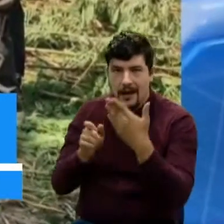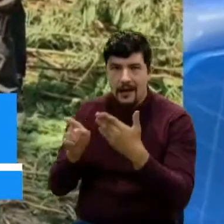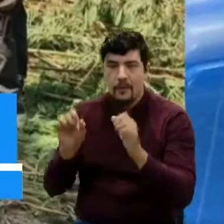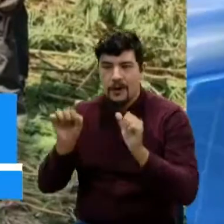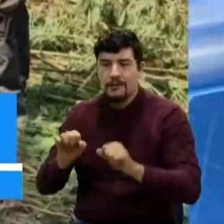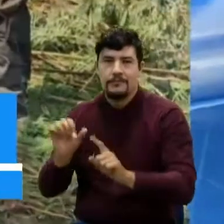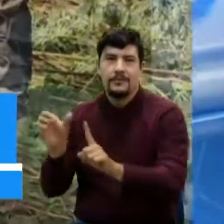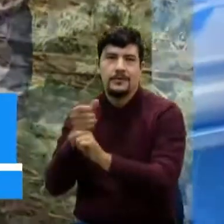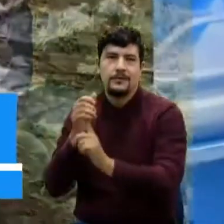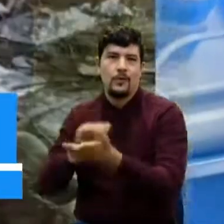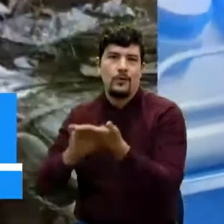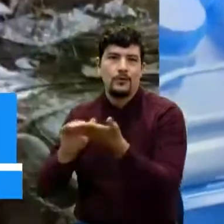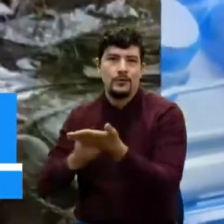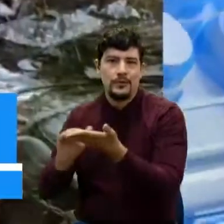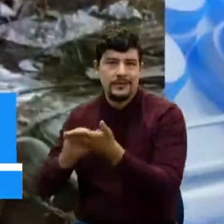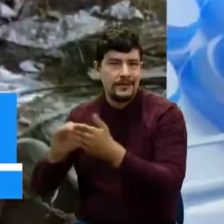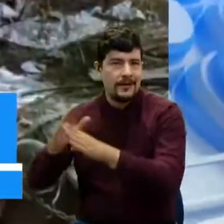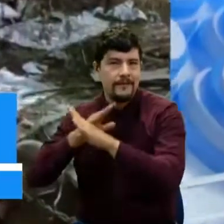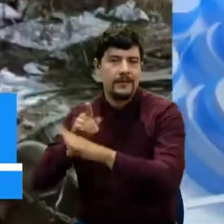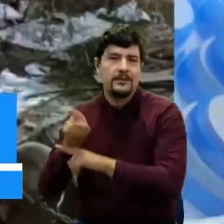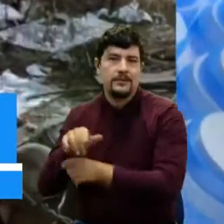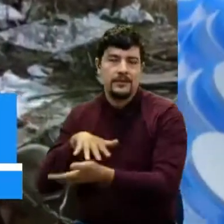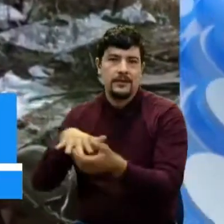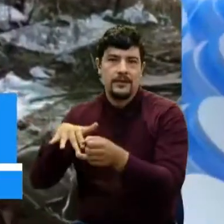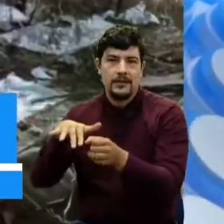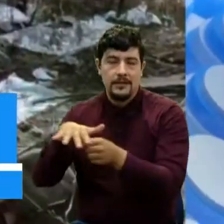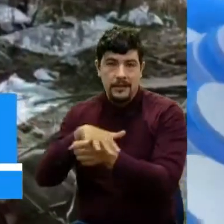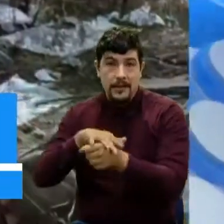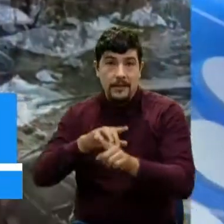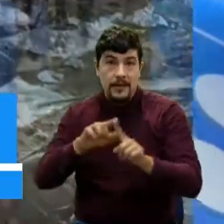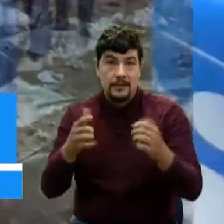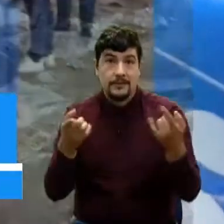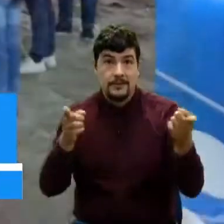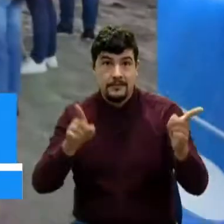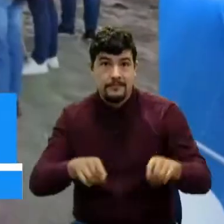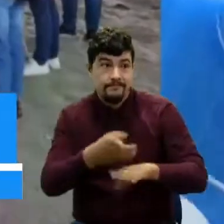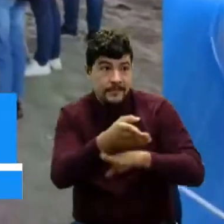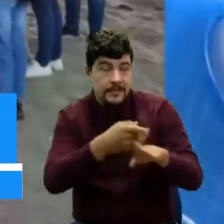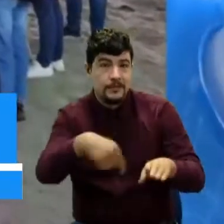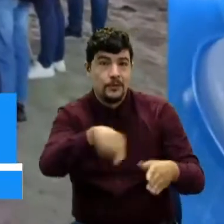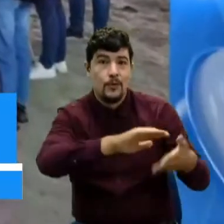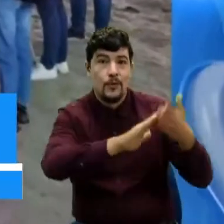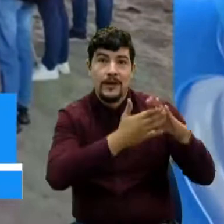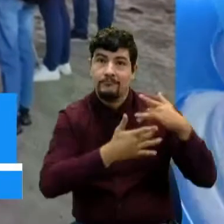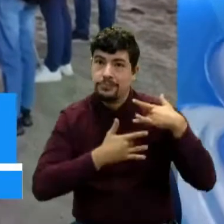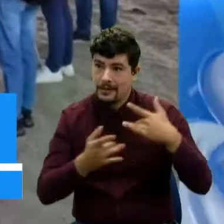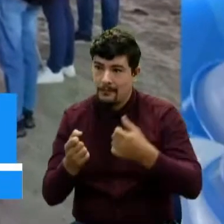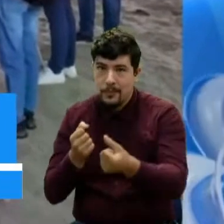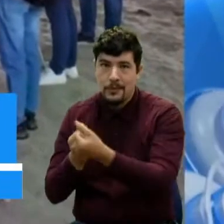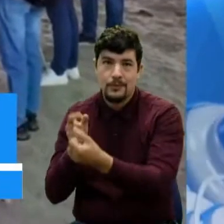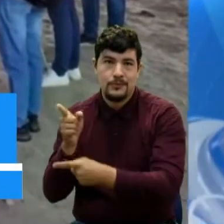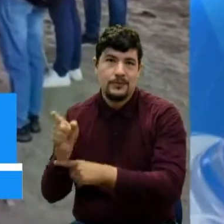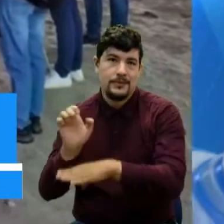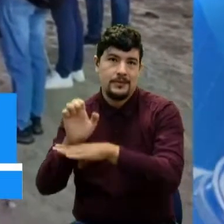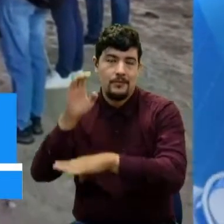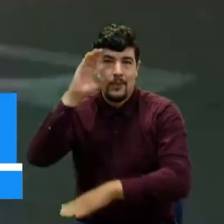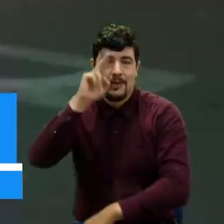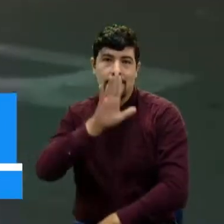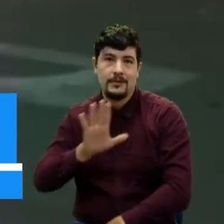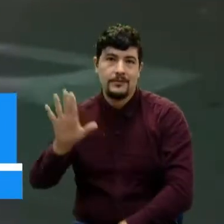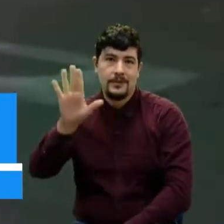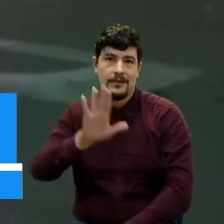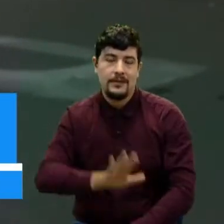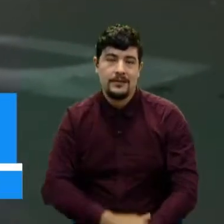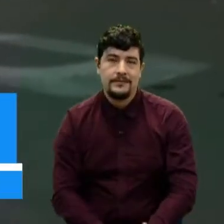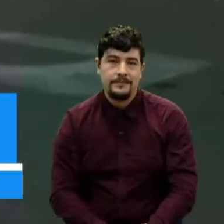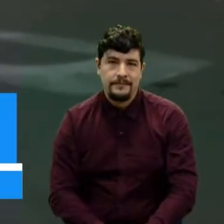solución. Pero al mismo tiempo reclamaremos siempre la colaboración ciudadana. La comunidad también le hizo un llamado a las autoridades fronterizas